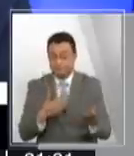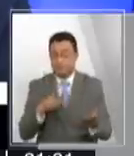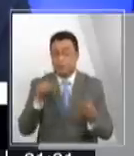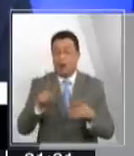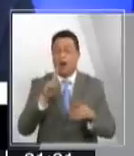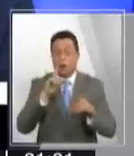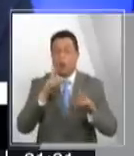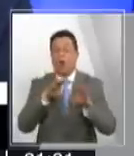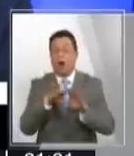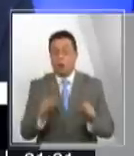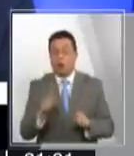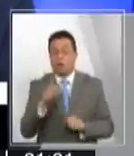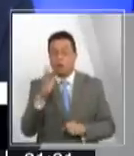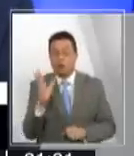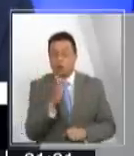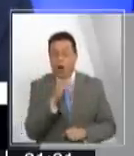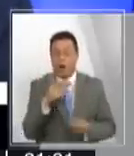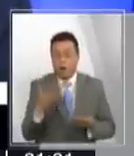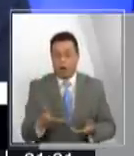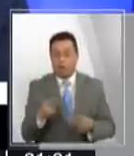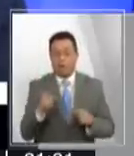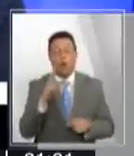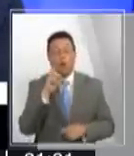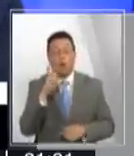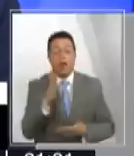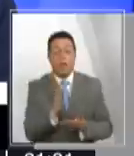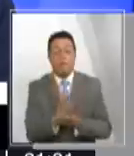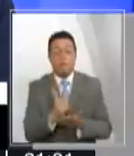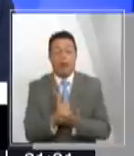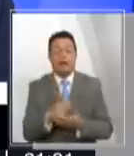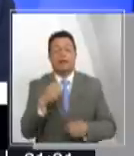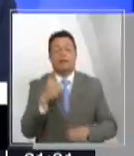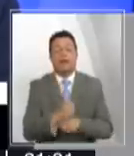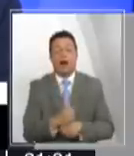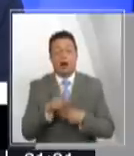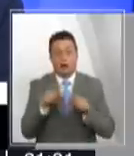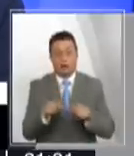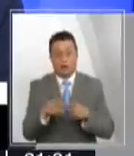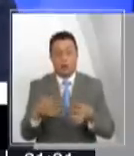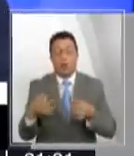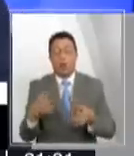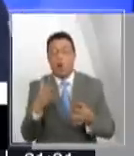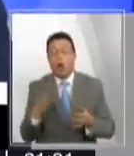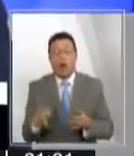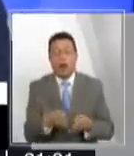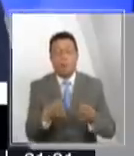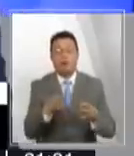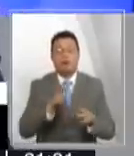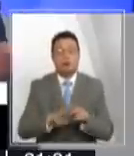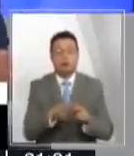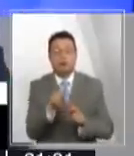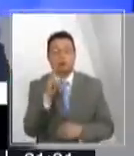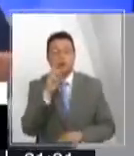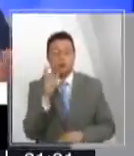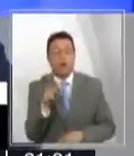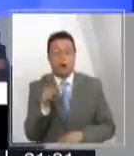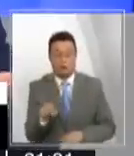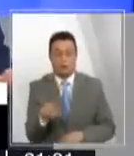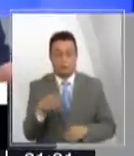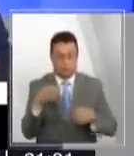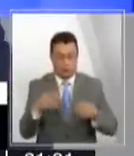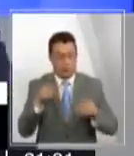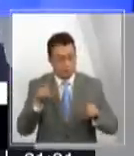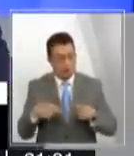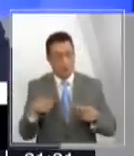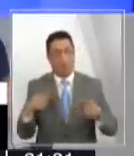no existe, sobre cuál es el plan de trabajo para ese año, cuál es la hoja de ruta, qué vamos a hacer. Porque en caso contrario vamos a seguir con estas